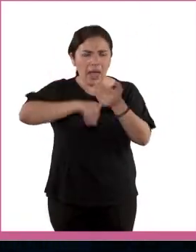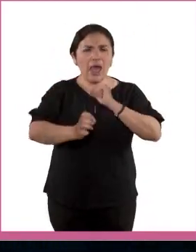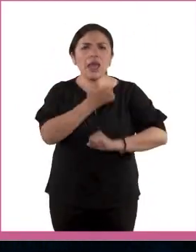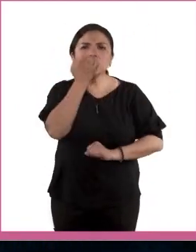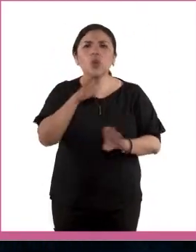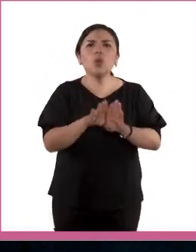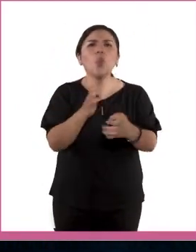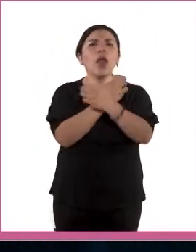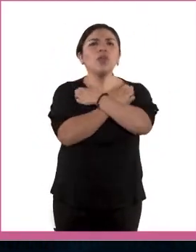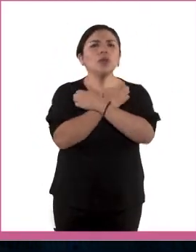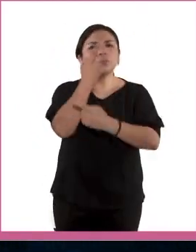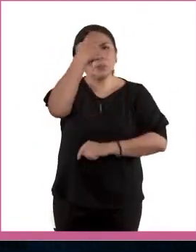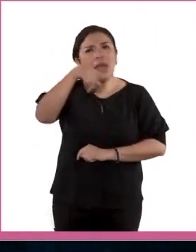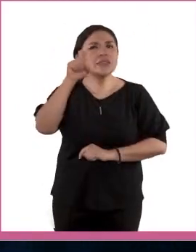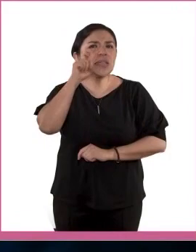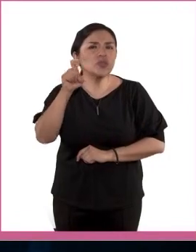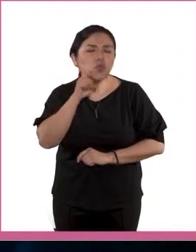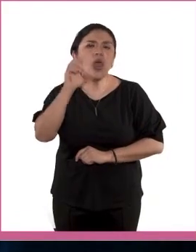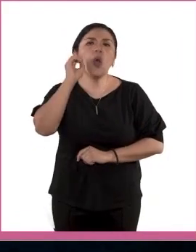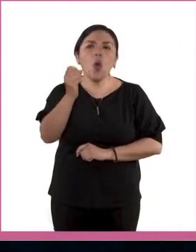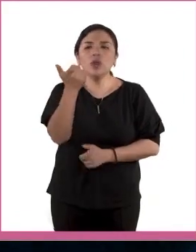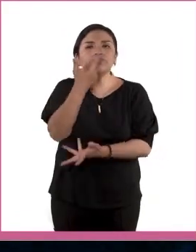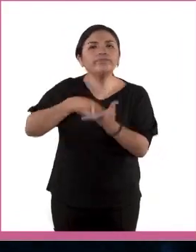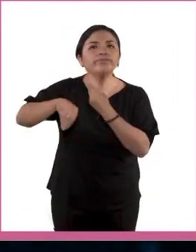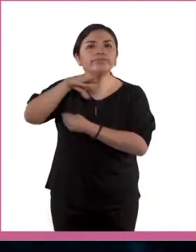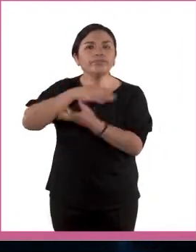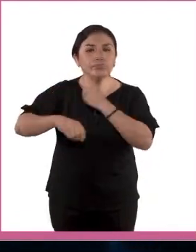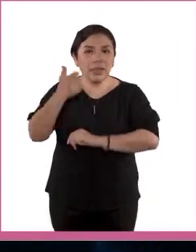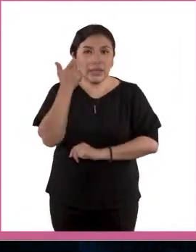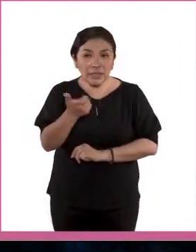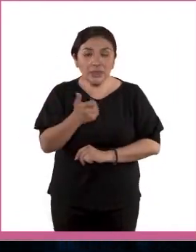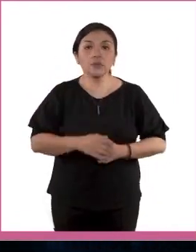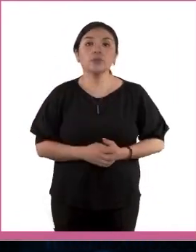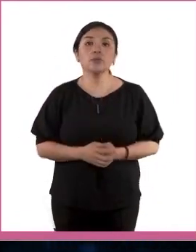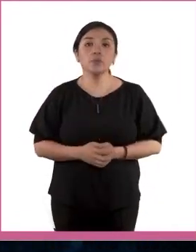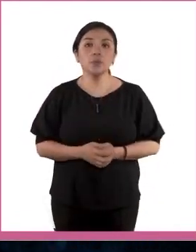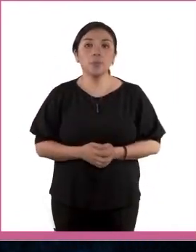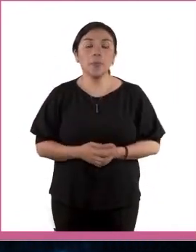las escuelas como lo es educación sexual y educación financiera.